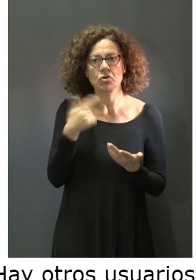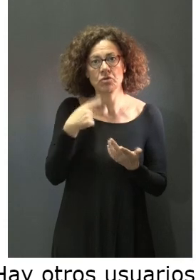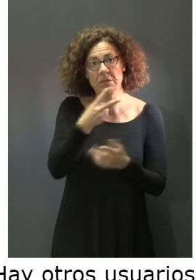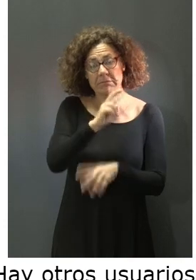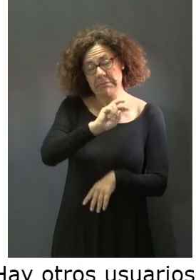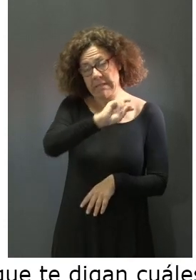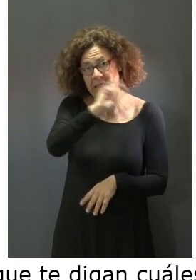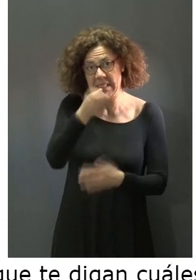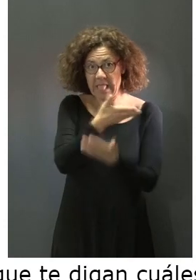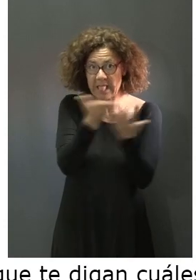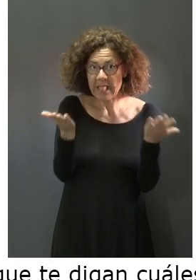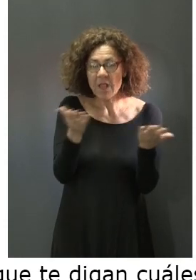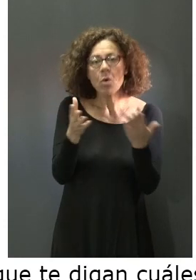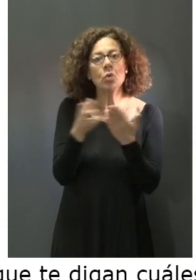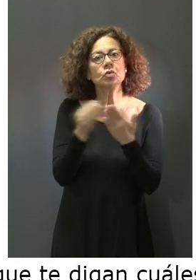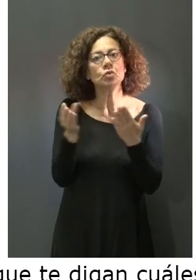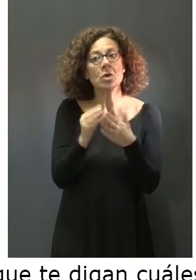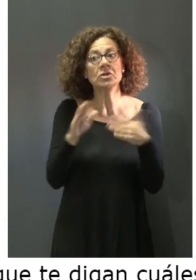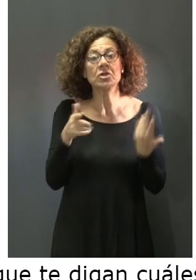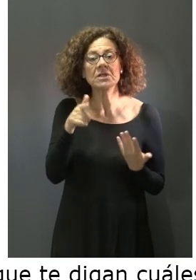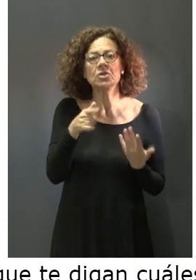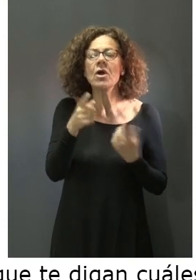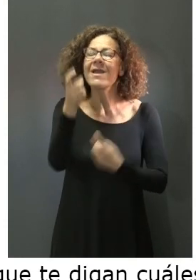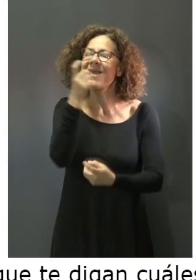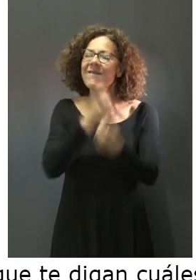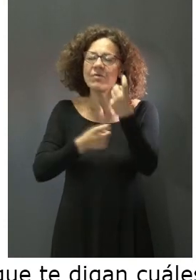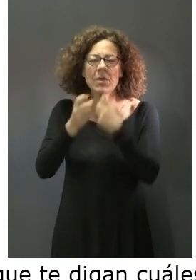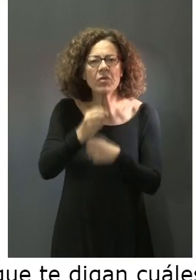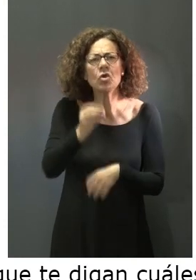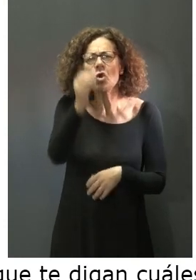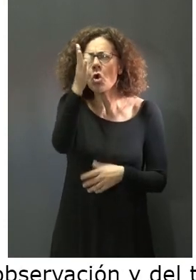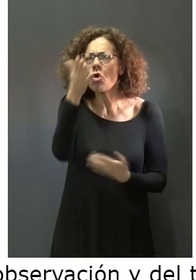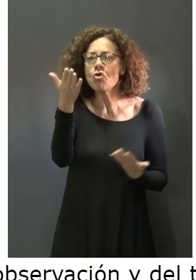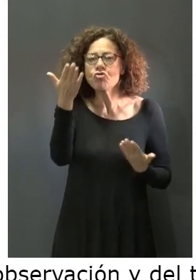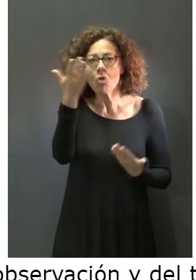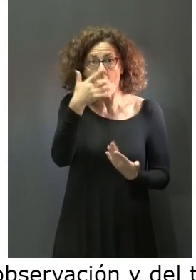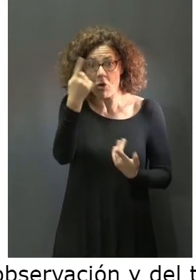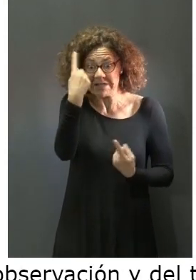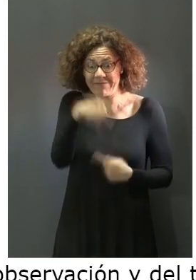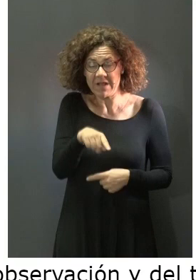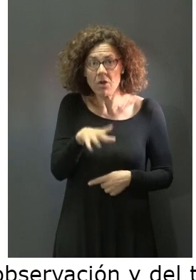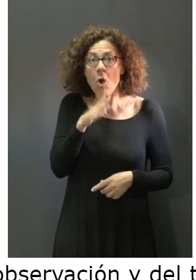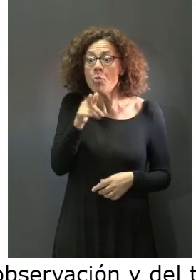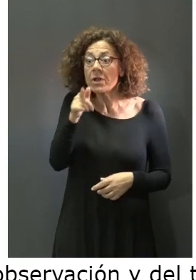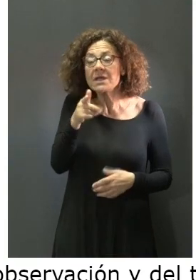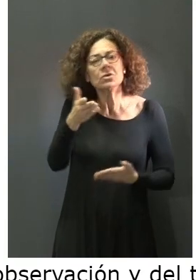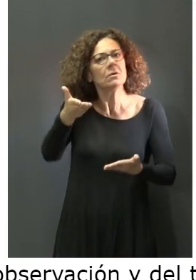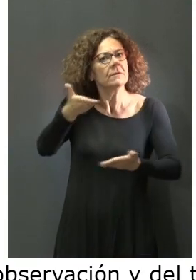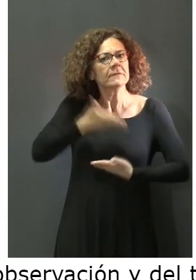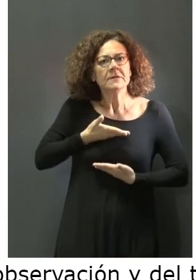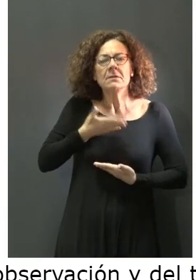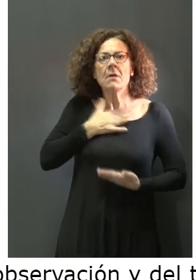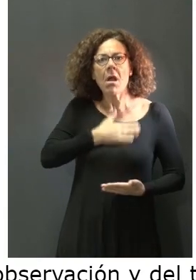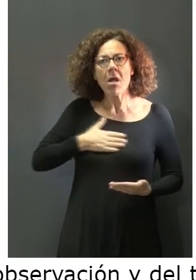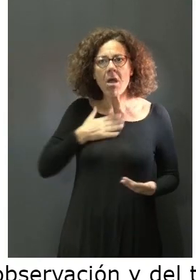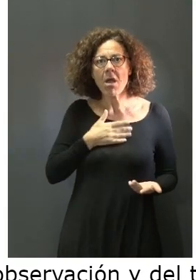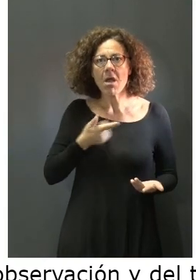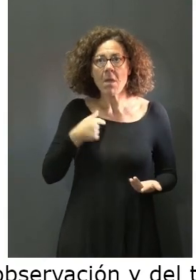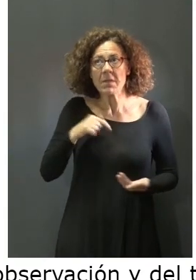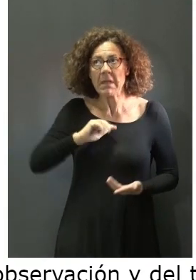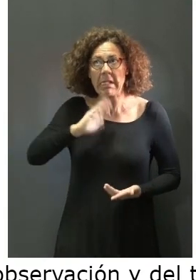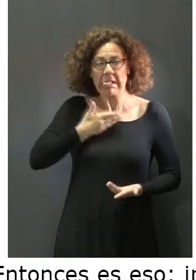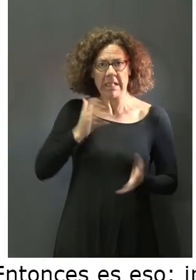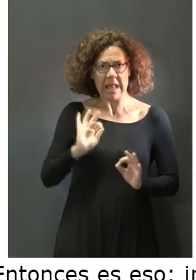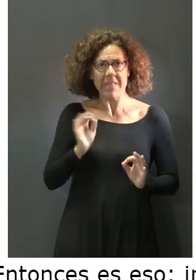distintos usuarios, ¿no? Entonces es eso, información, conocimiento. O sea, es que todo eso de verdad es bienvenido. No nos sobra en absoluto,